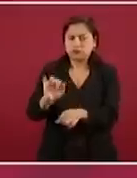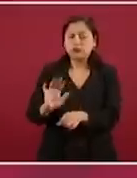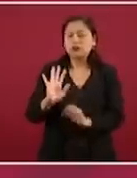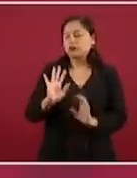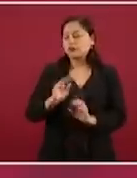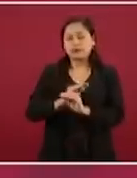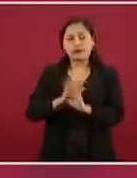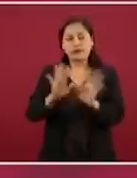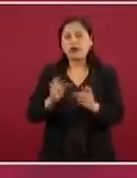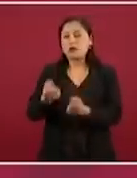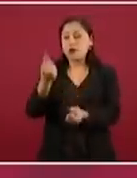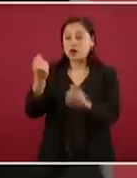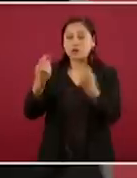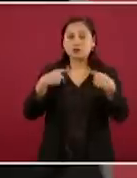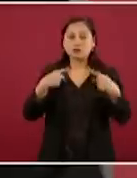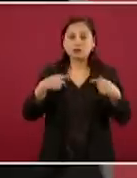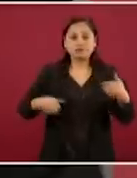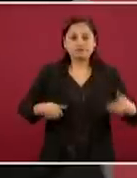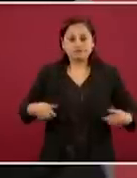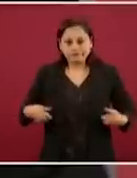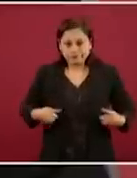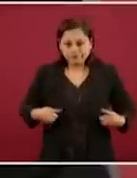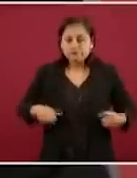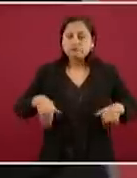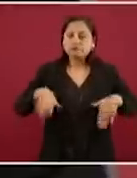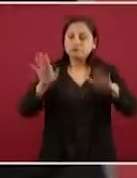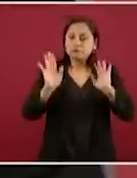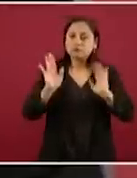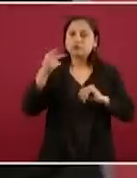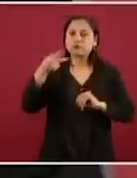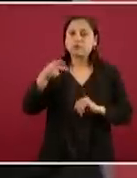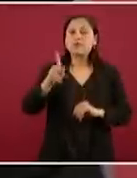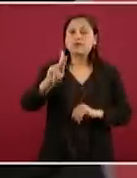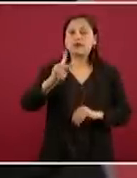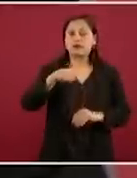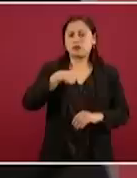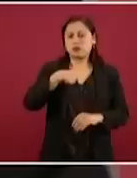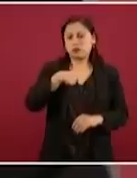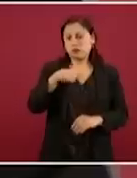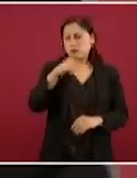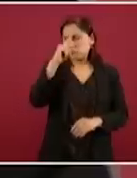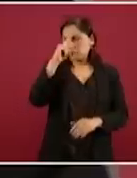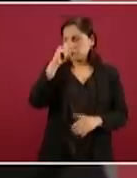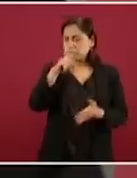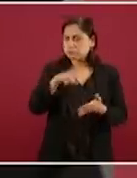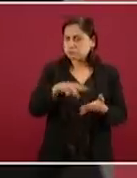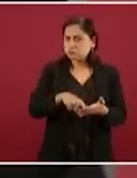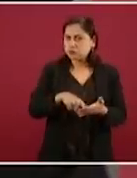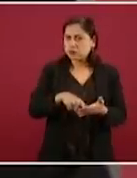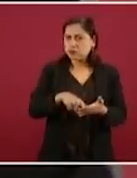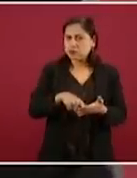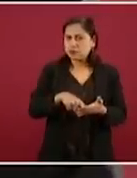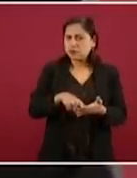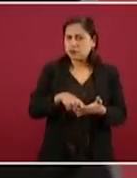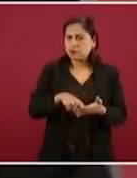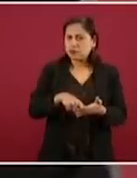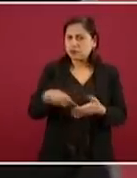inconformidades, pero siento que no hay razón,